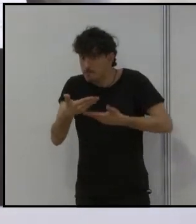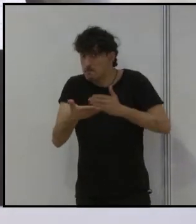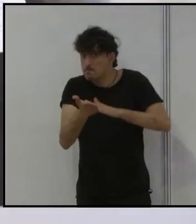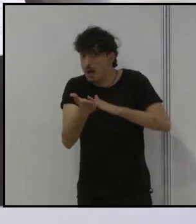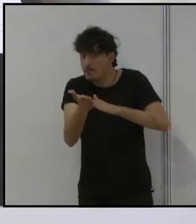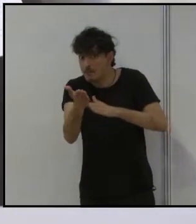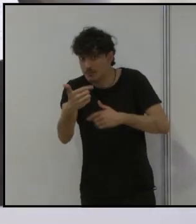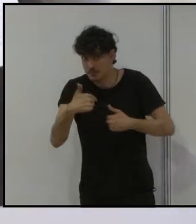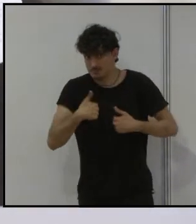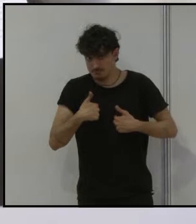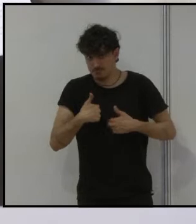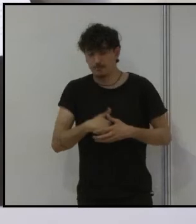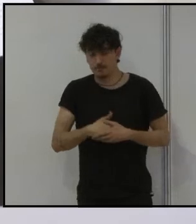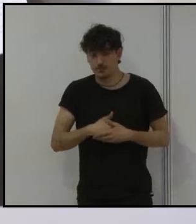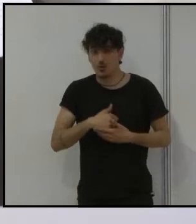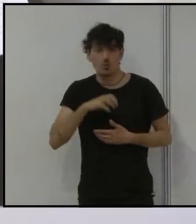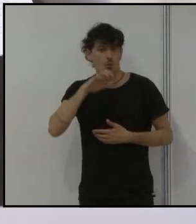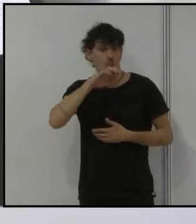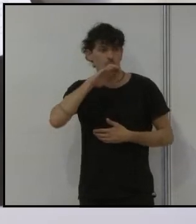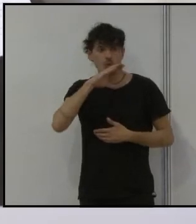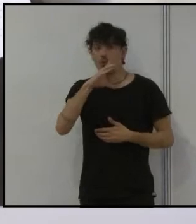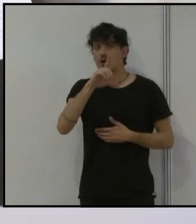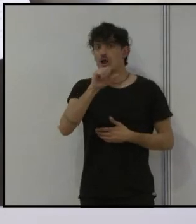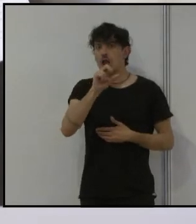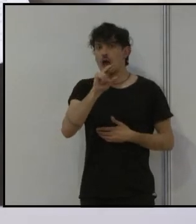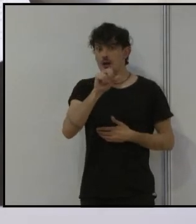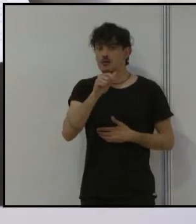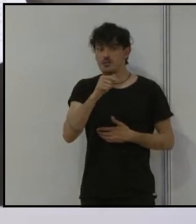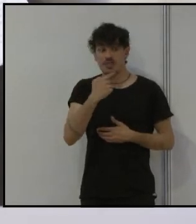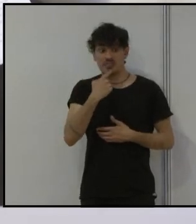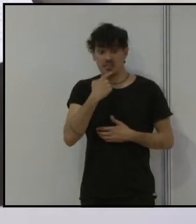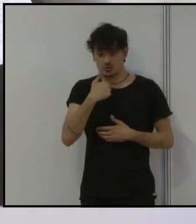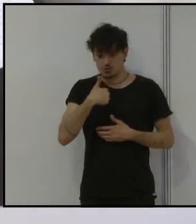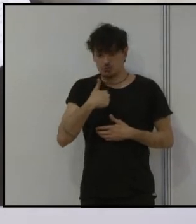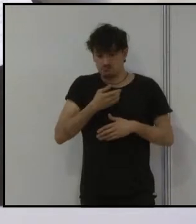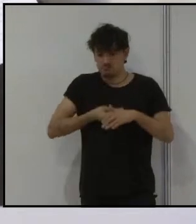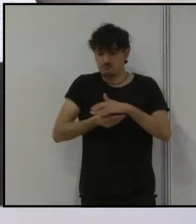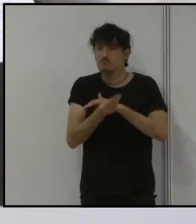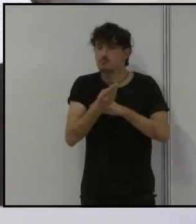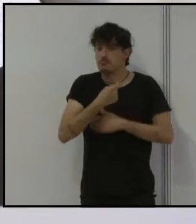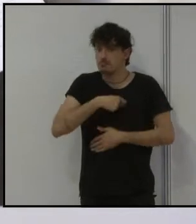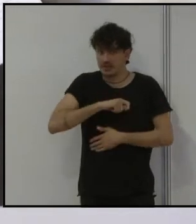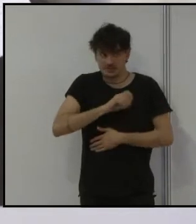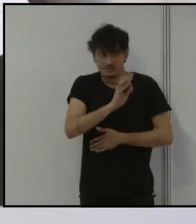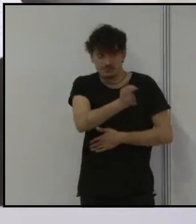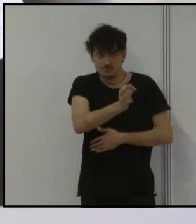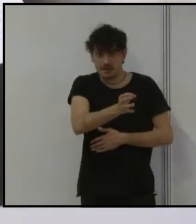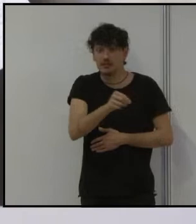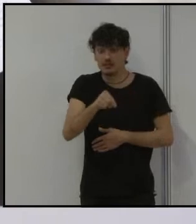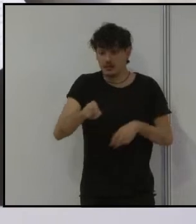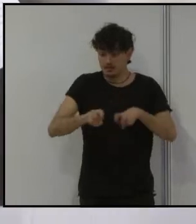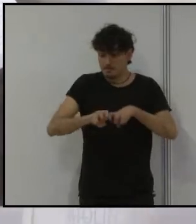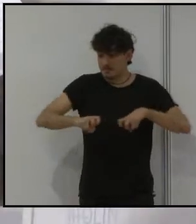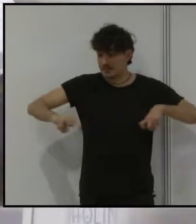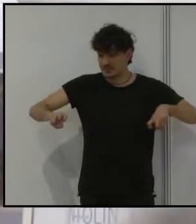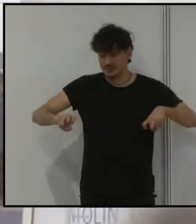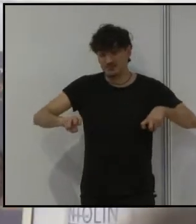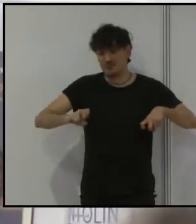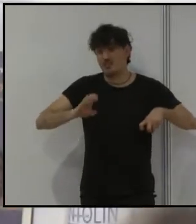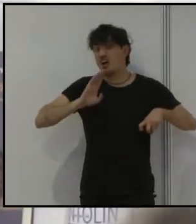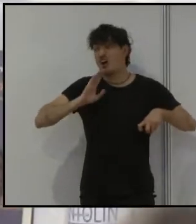Curiosamente, decía Clara, que he nacido en España, efectivamente, en esta mesa, que íbamos a ser